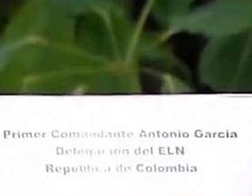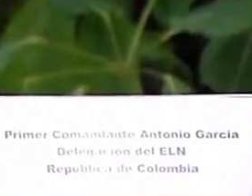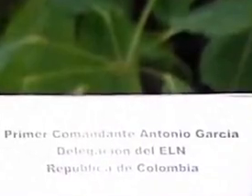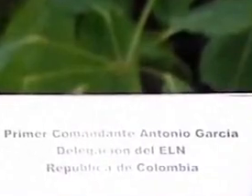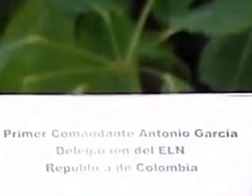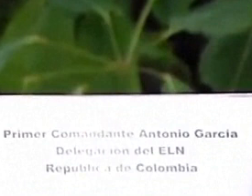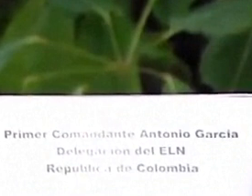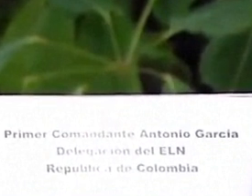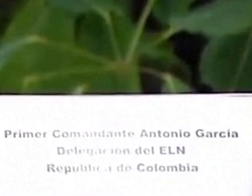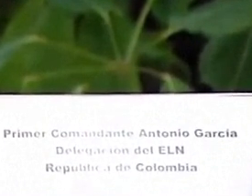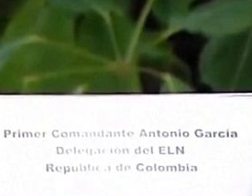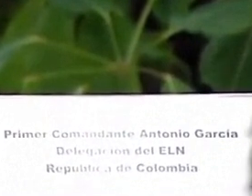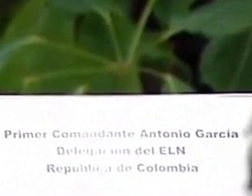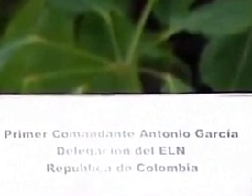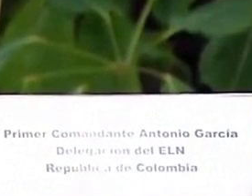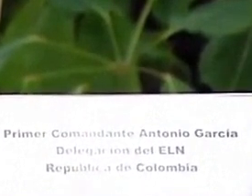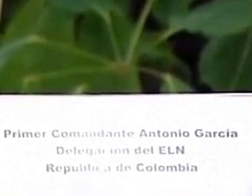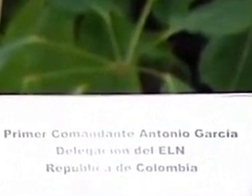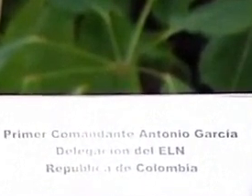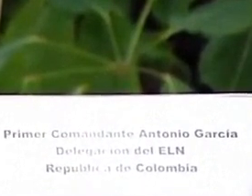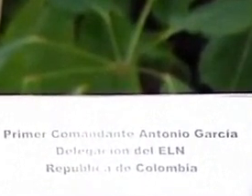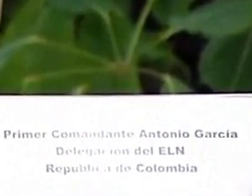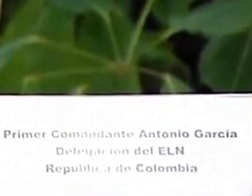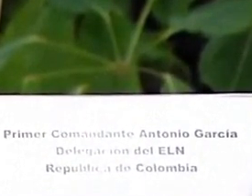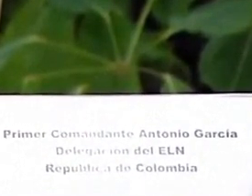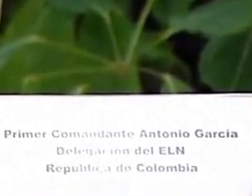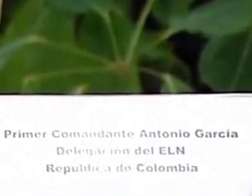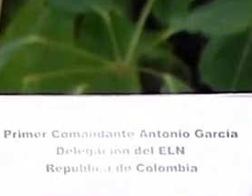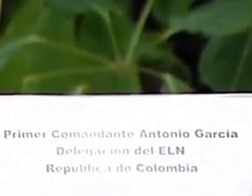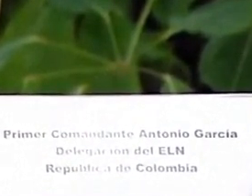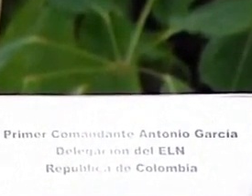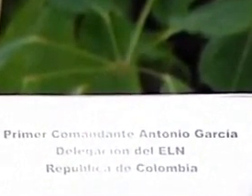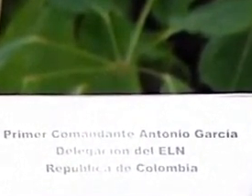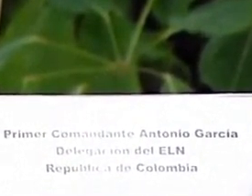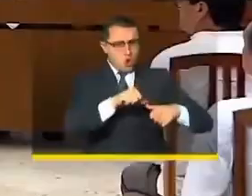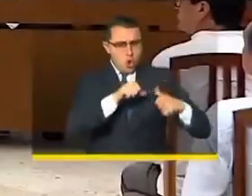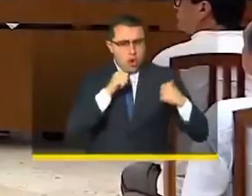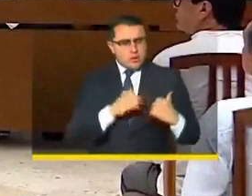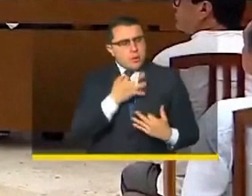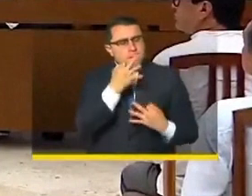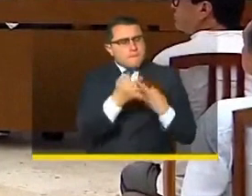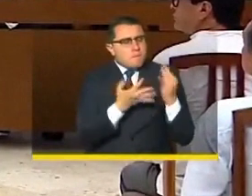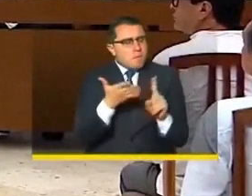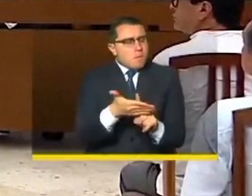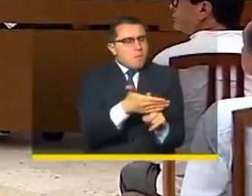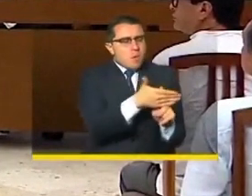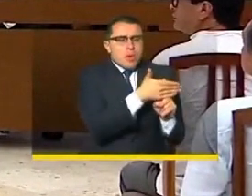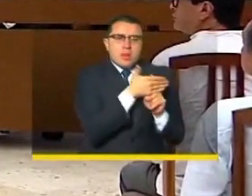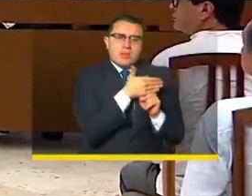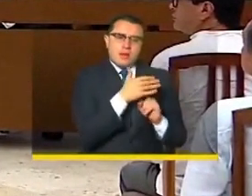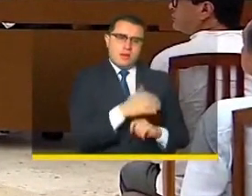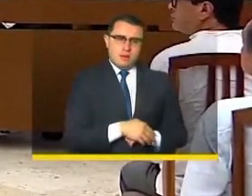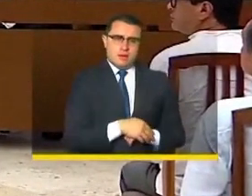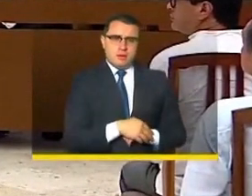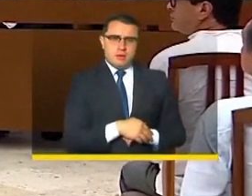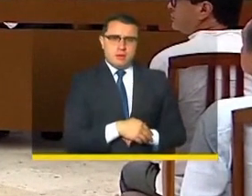y temporal. Este es el principal resultado del tercer ciclo de conversaciones de paz celebradas en Cuba para resolver un conflicto que se remonta a la década